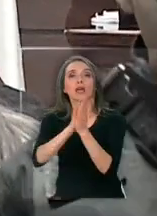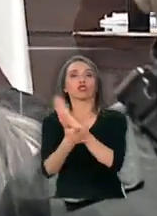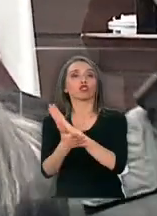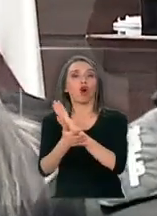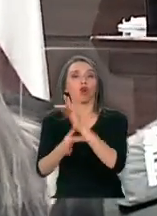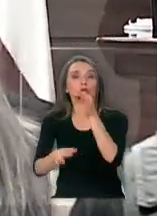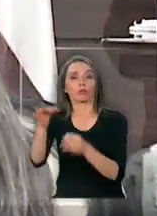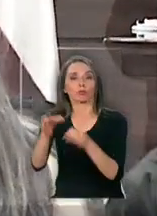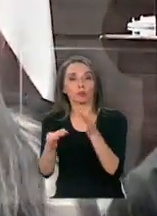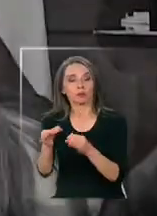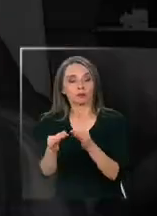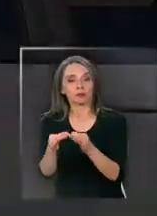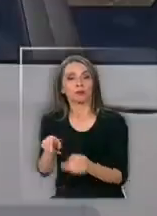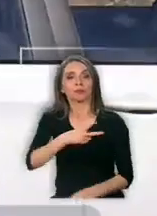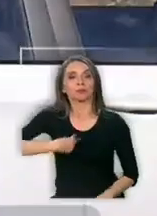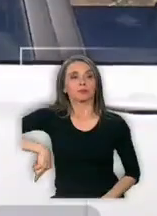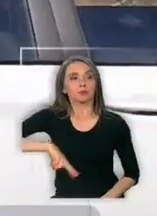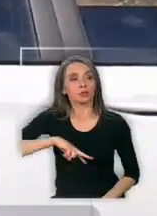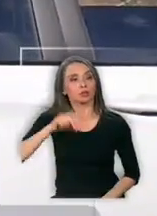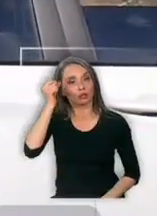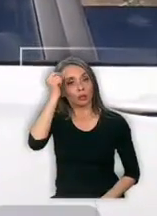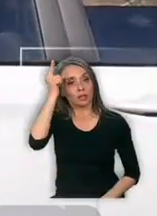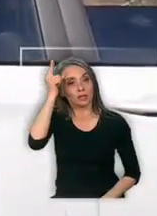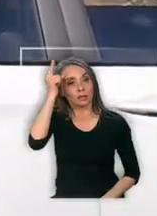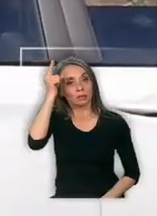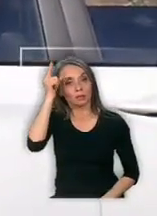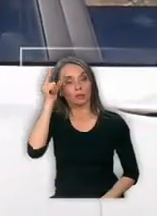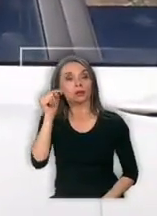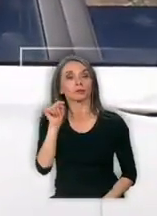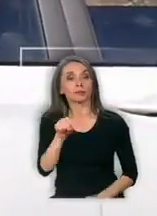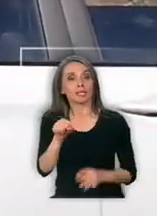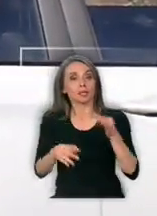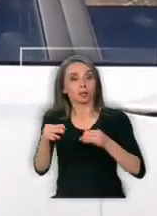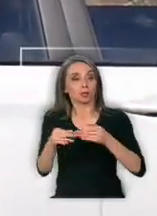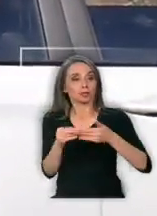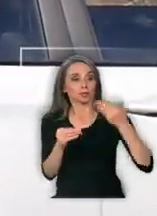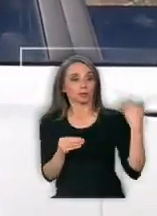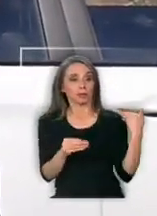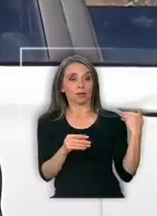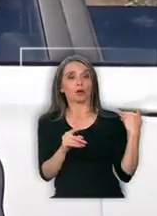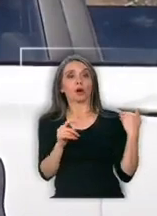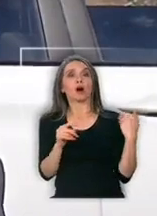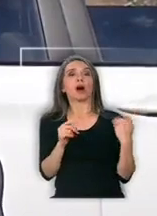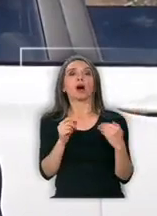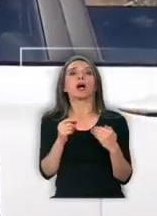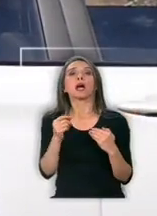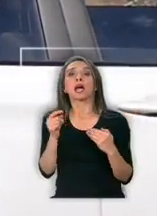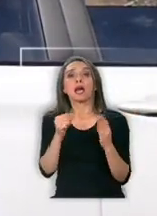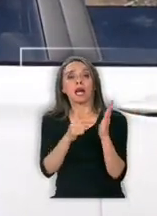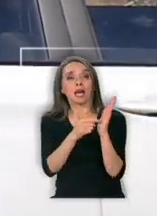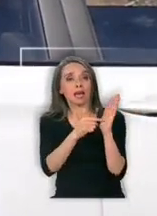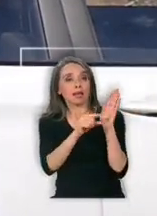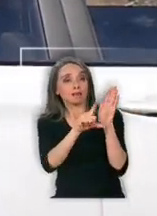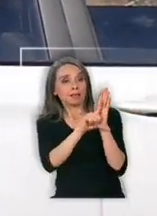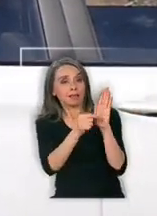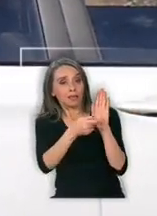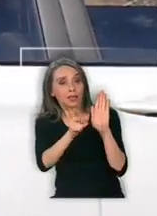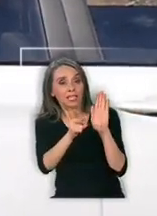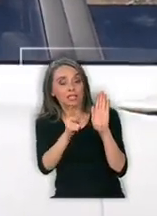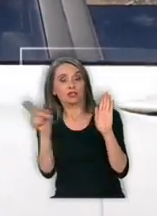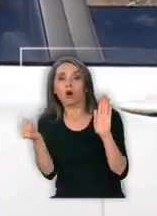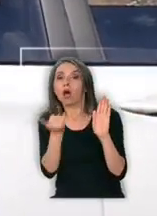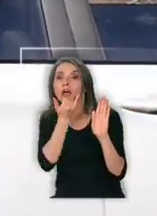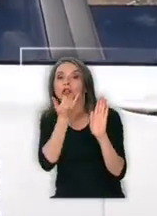el juicio. Nosotros entendemos que aquí hubo no solamente una errónea aplicación del derecho en no reconocer el